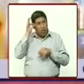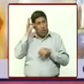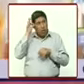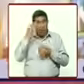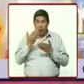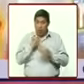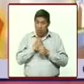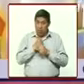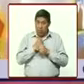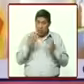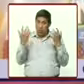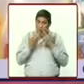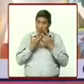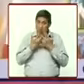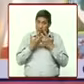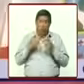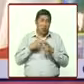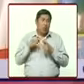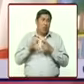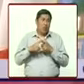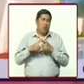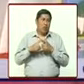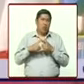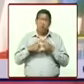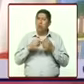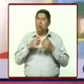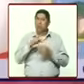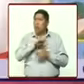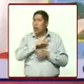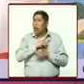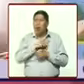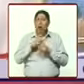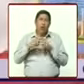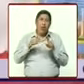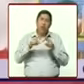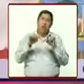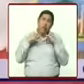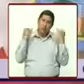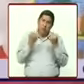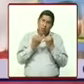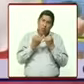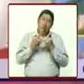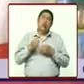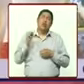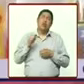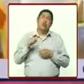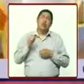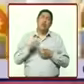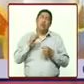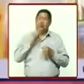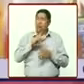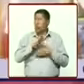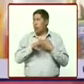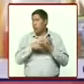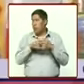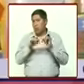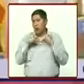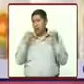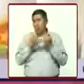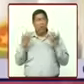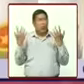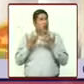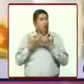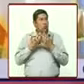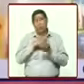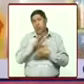¿Hay un trabajo coordinado entonces entre FELCC, FELCB y las diferentes instituciones policiales? Así es, ¿no? En realidad todas las instituciones coordinamos,